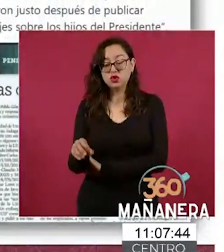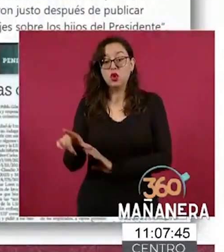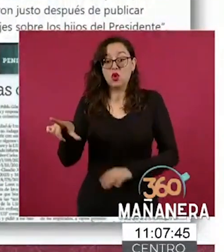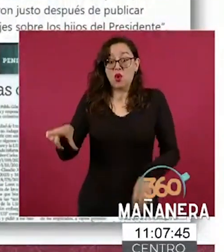público